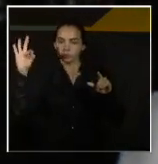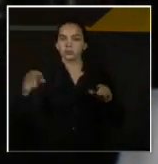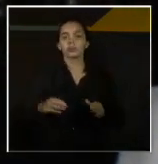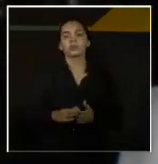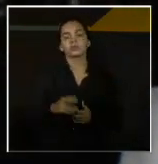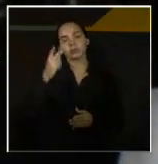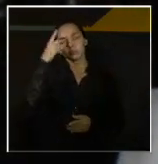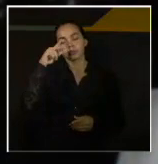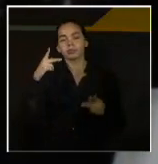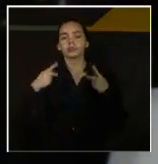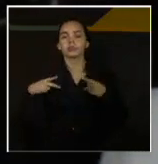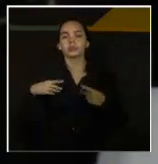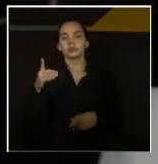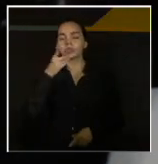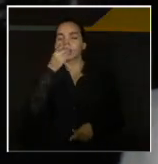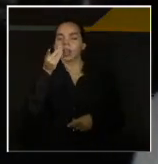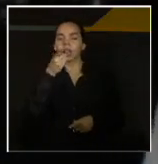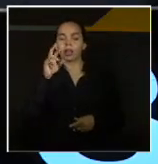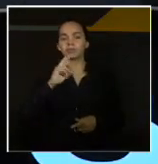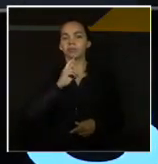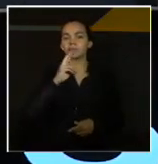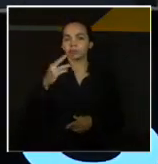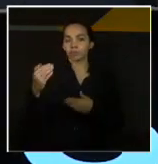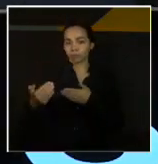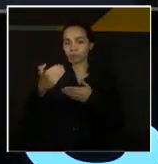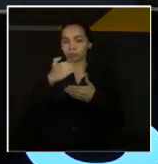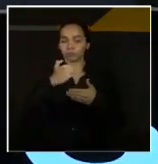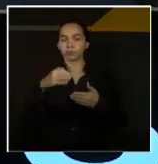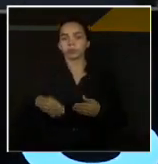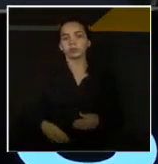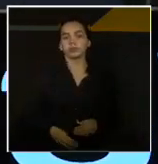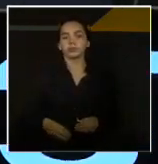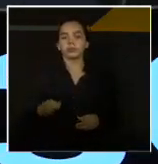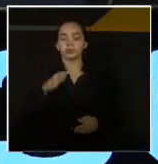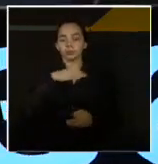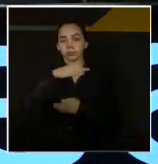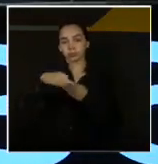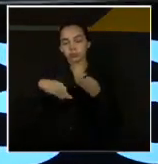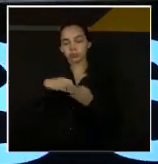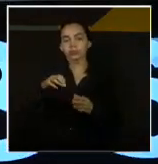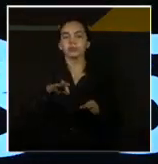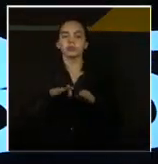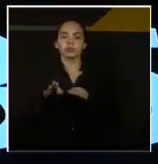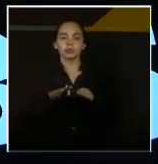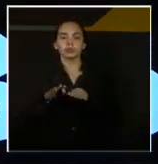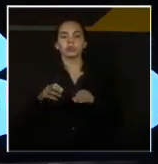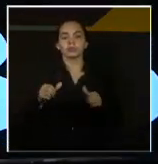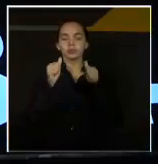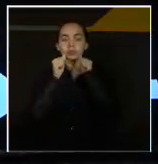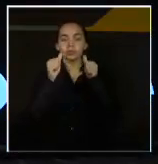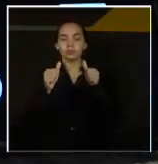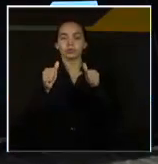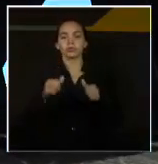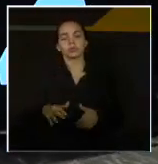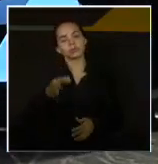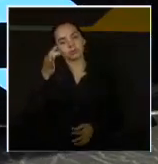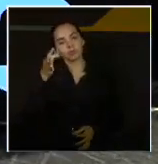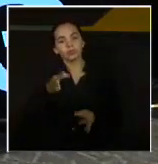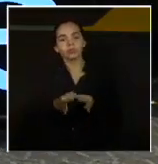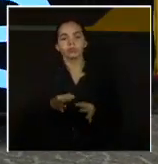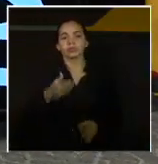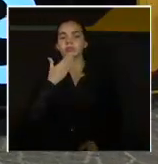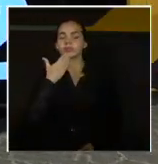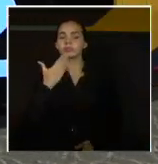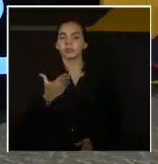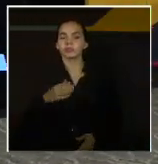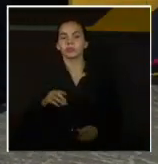los denunciantes puedan tener un mejor acceso a las oficinas de gobierno donde sean atendidos de manera adecuada. Lo que